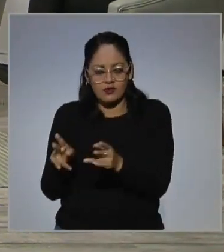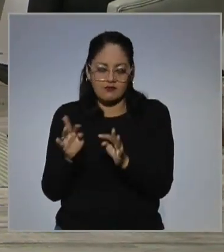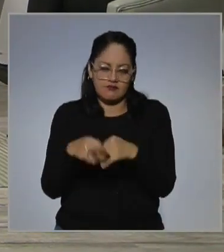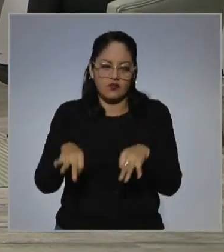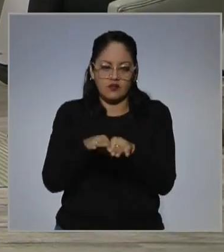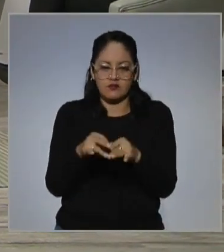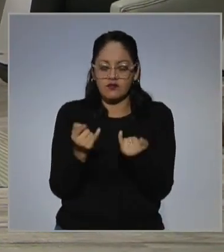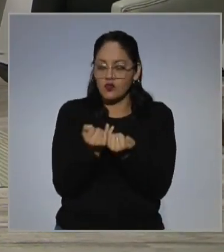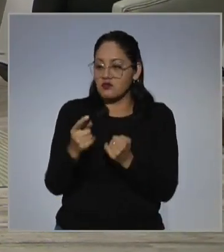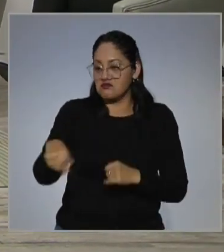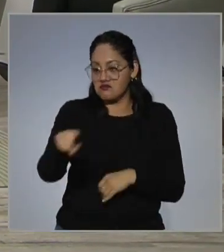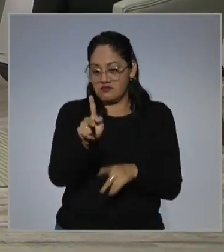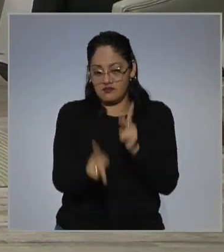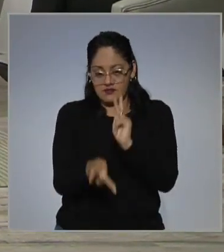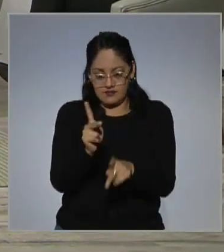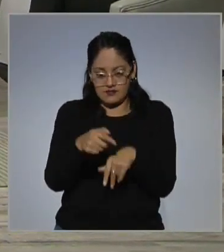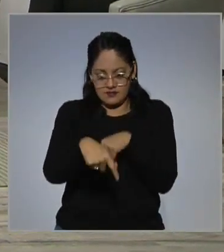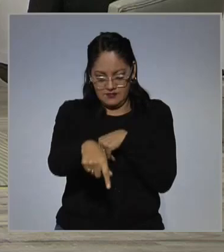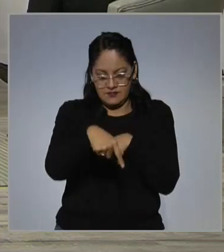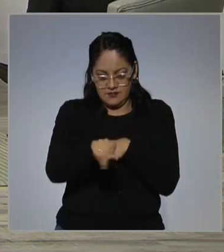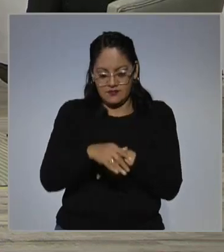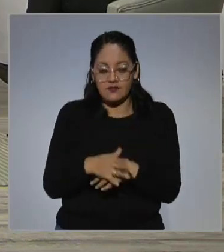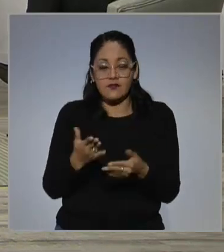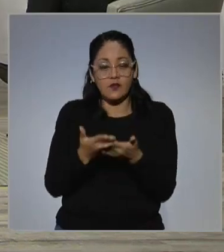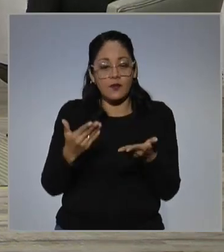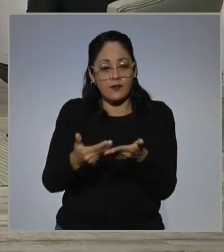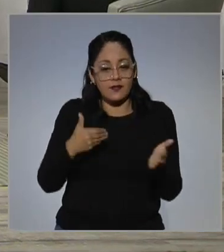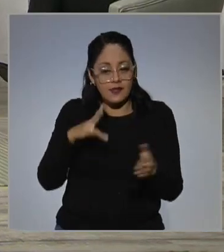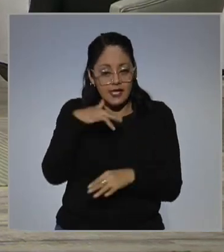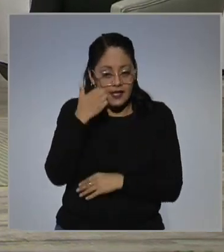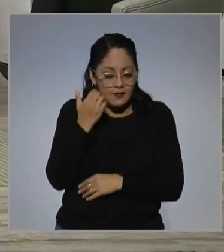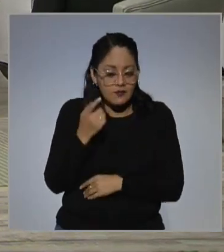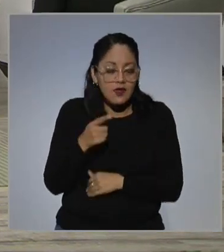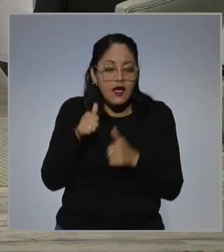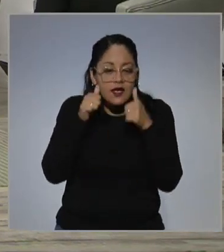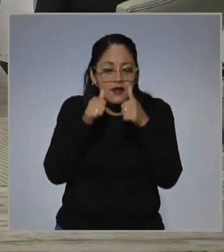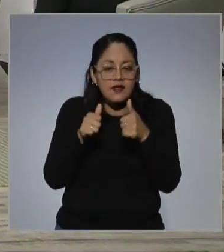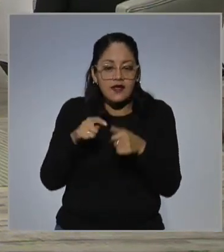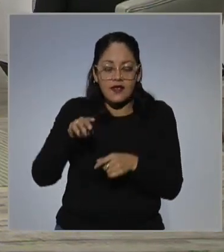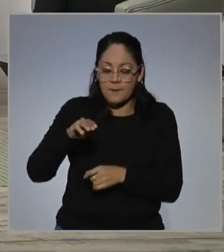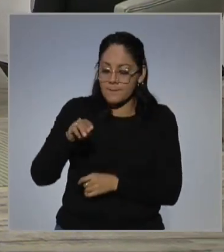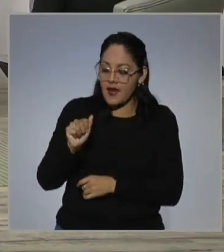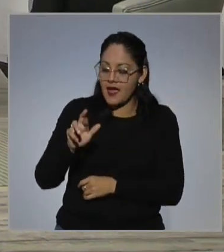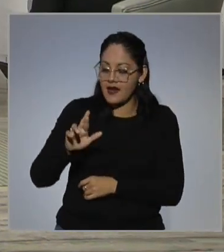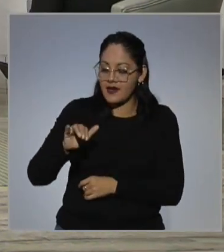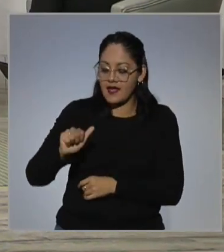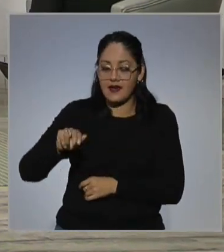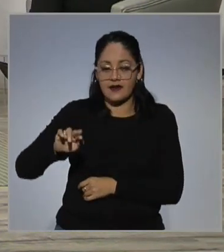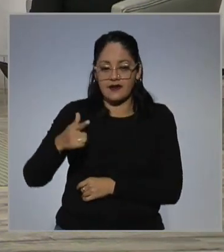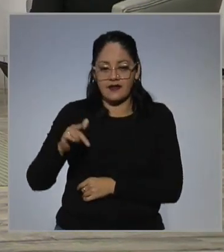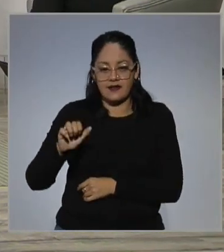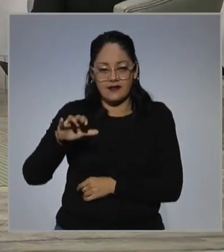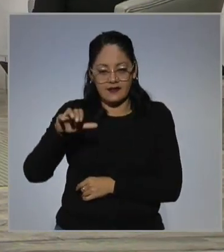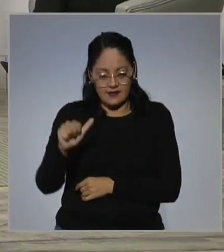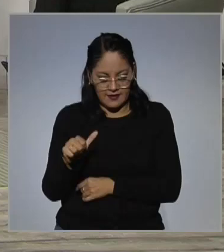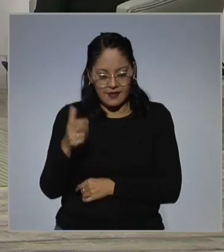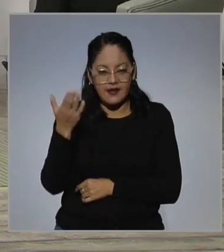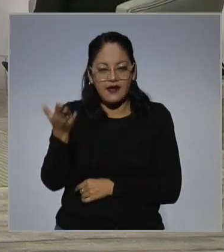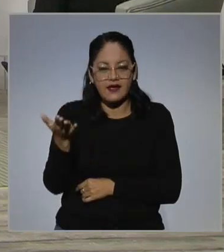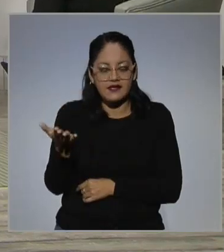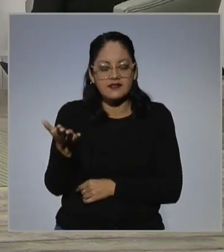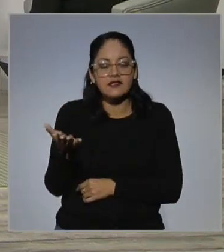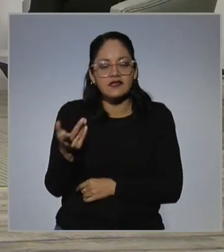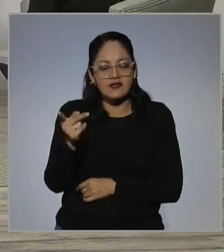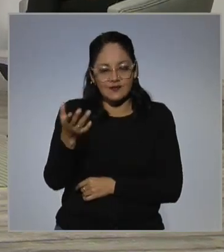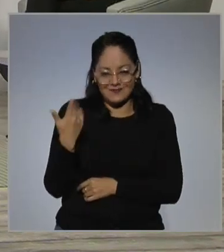importantes y que vamos a platicar de ellas. Pero antes queremos escuchar, María Angélica, que nos cuentes esta forma en la